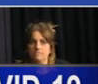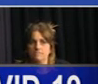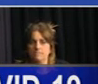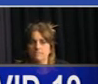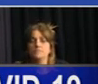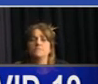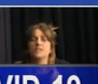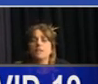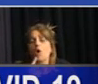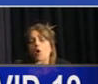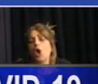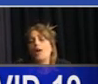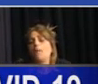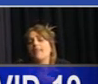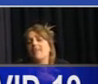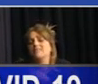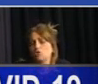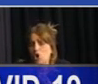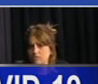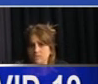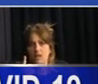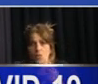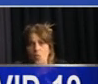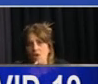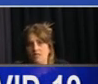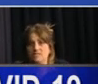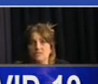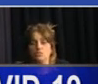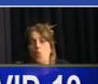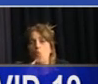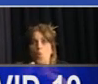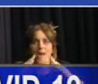a modo de recomendación por aquello que el hogar es un sagrado inviolable